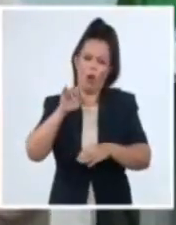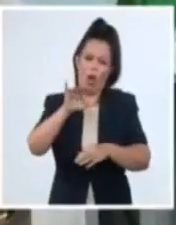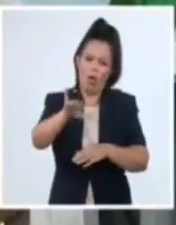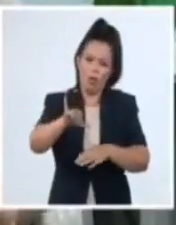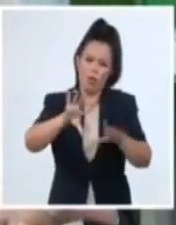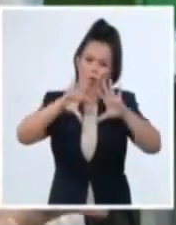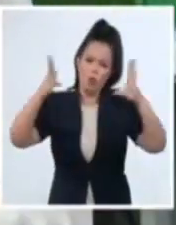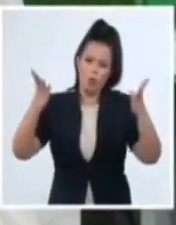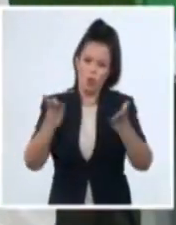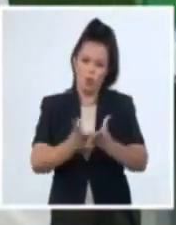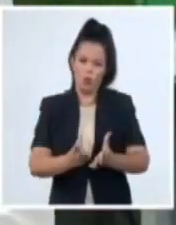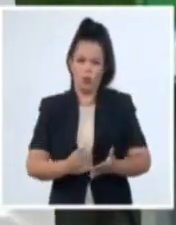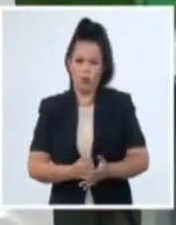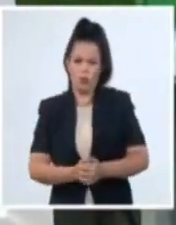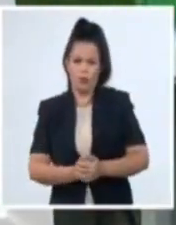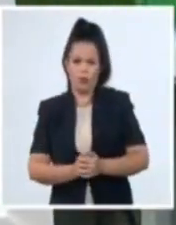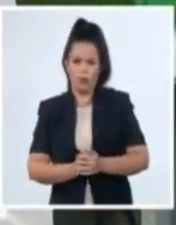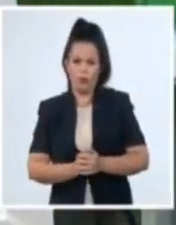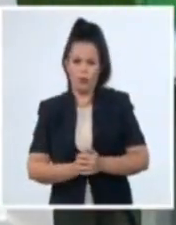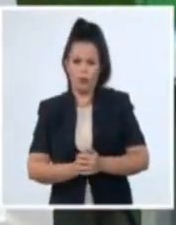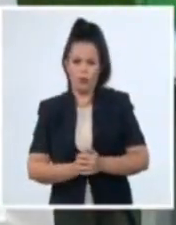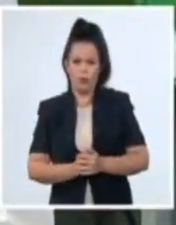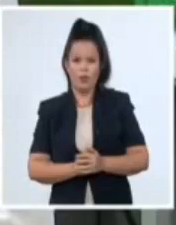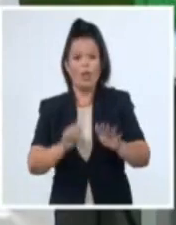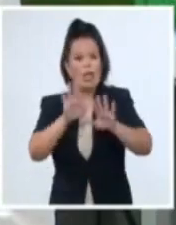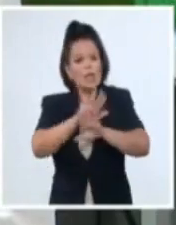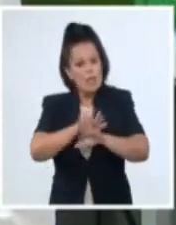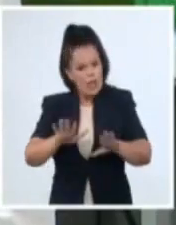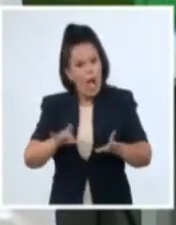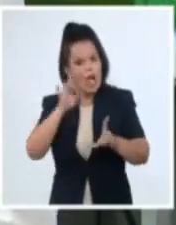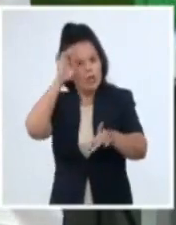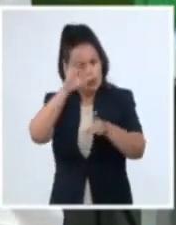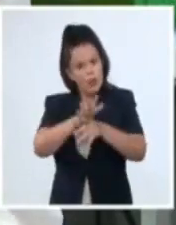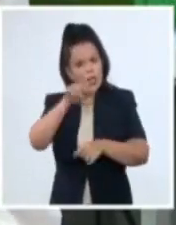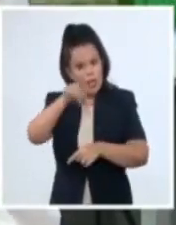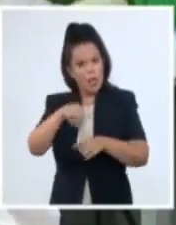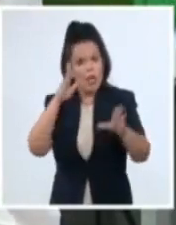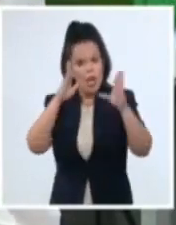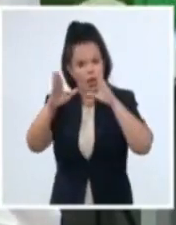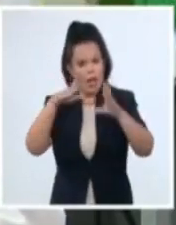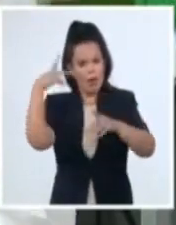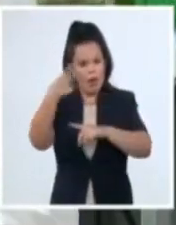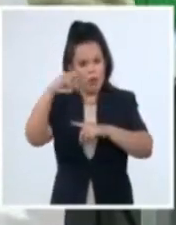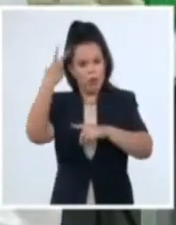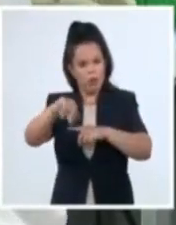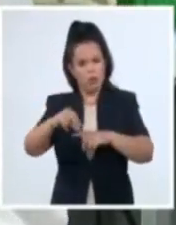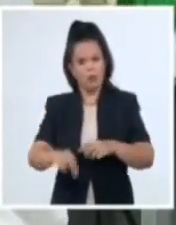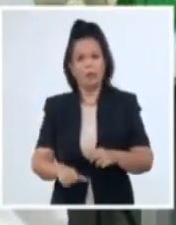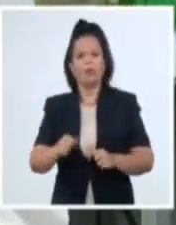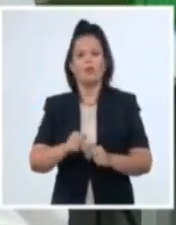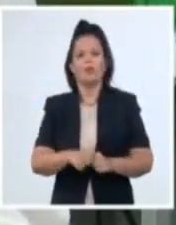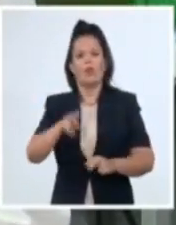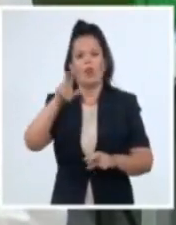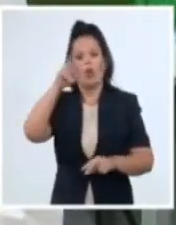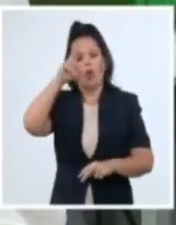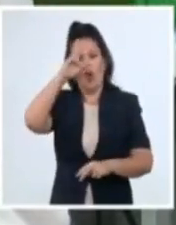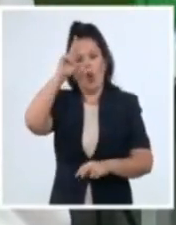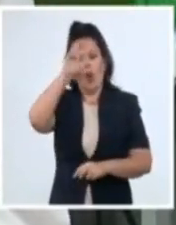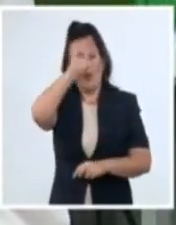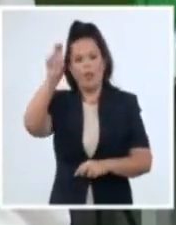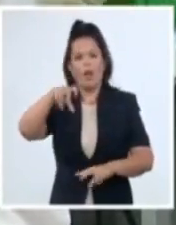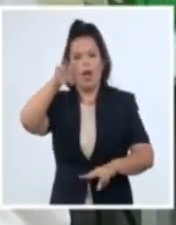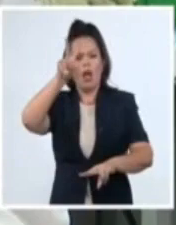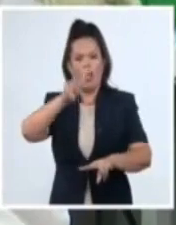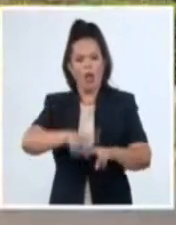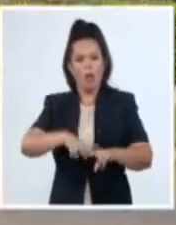Unidos, sino que ya empezó un ensayo clínico en Cuba, precisamente en el Hospital Hermanos Amejeira. De hecho, nuestro ensayo ya tiene